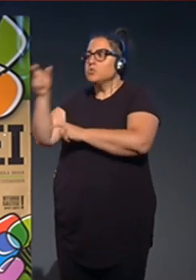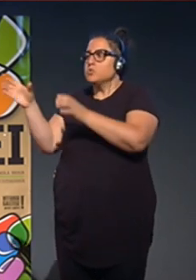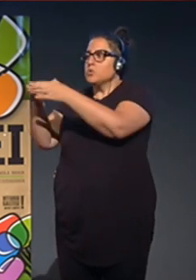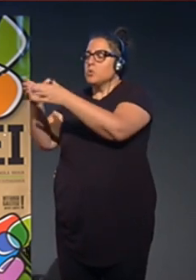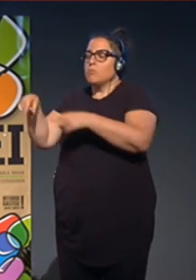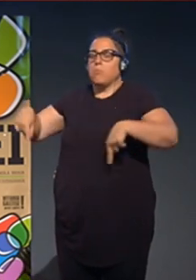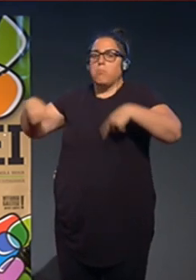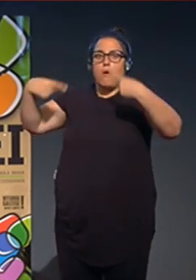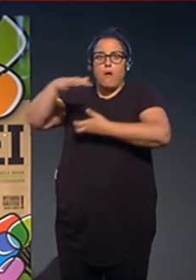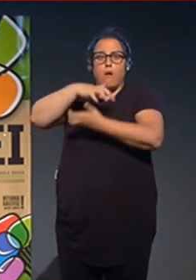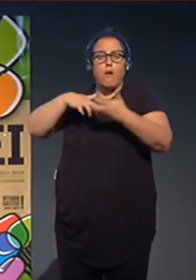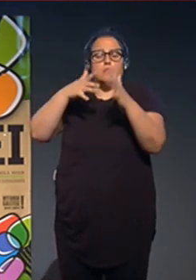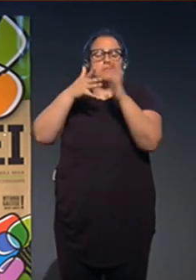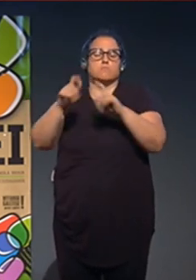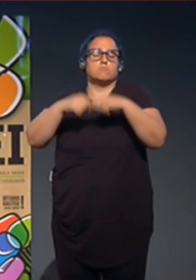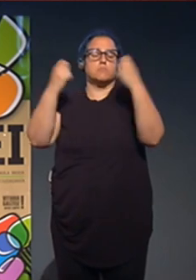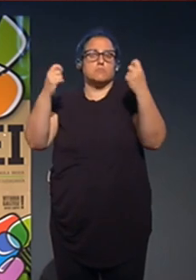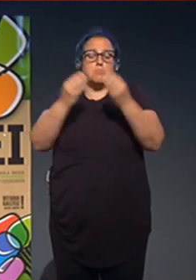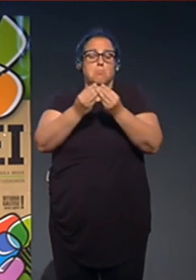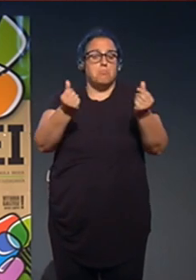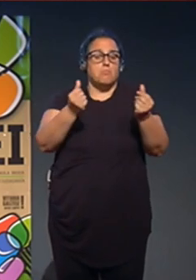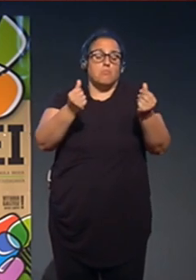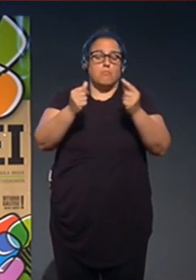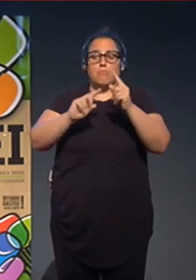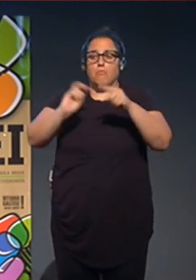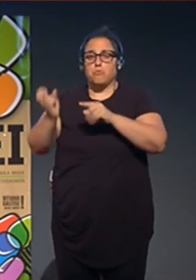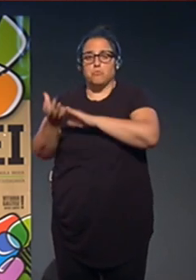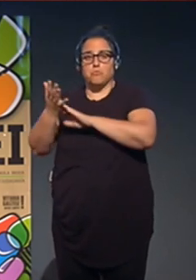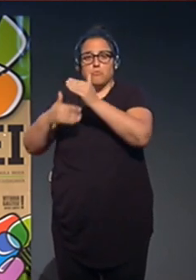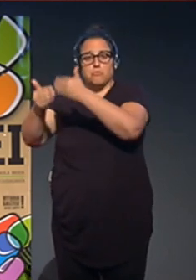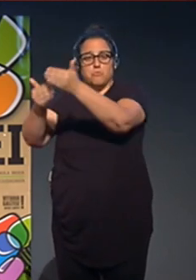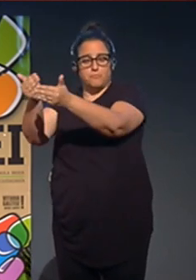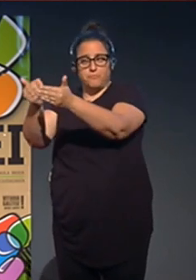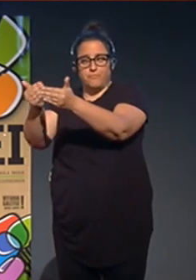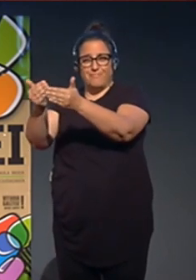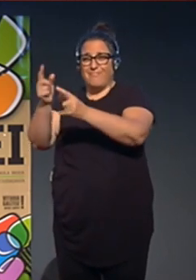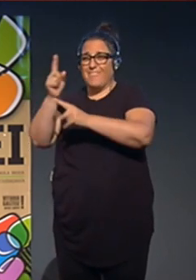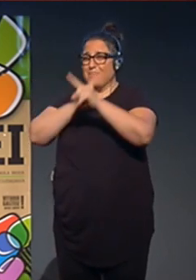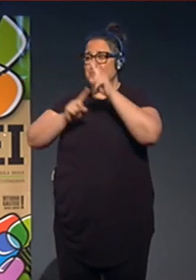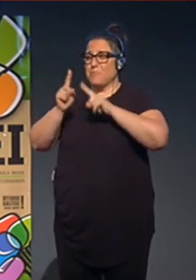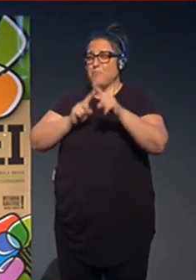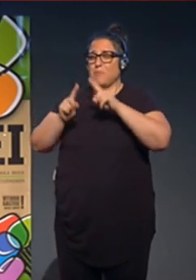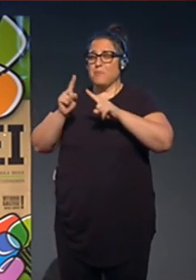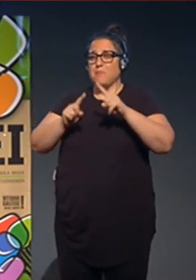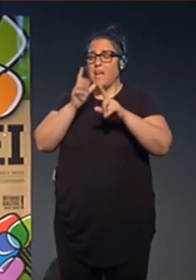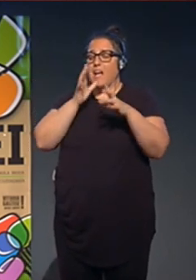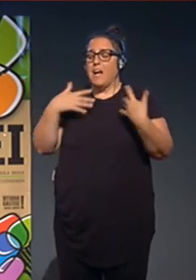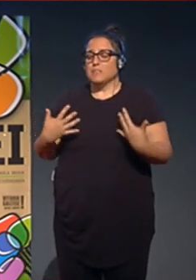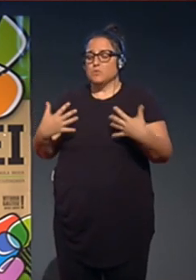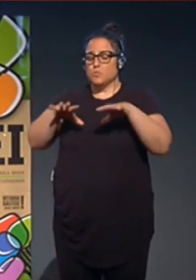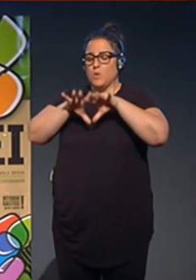sustituirlo el problema del mundo actual es que al haberse globalizado esa cultura